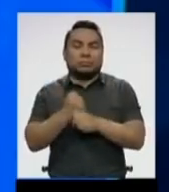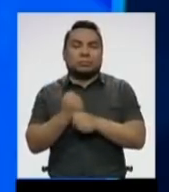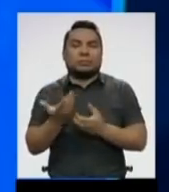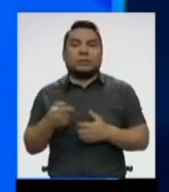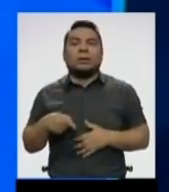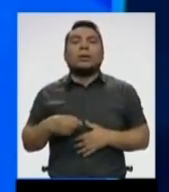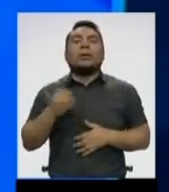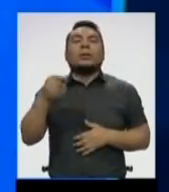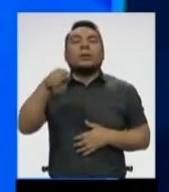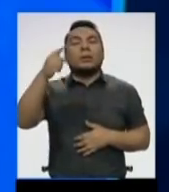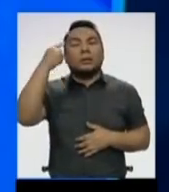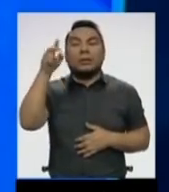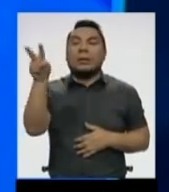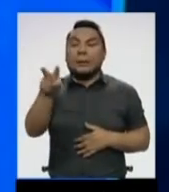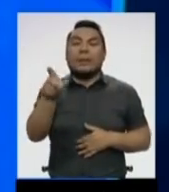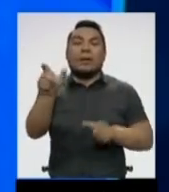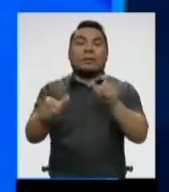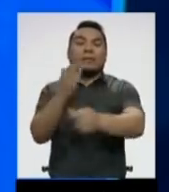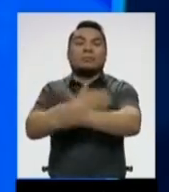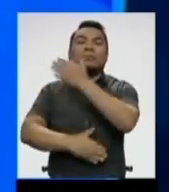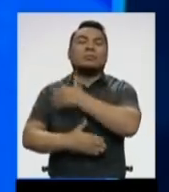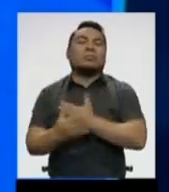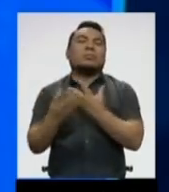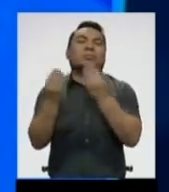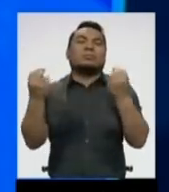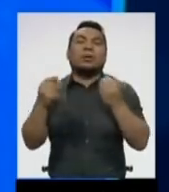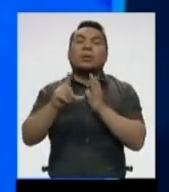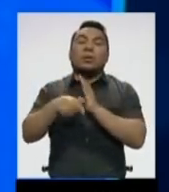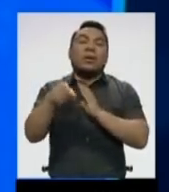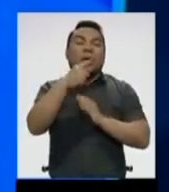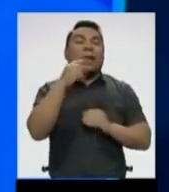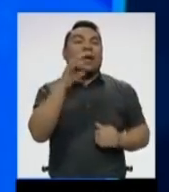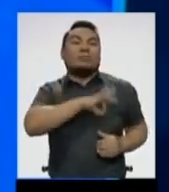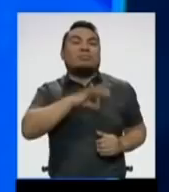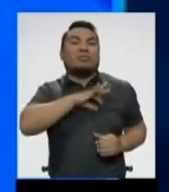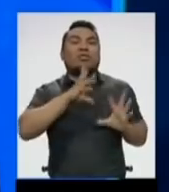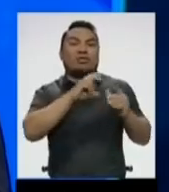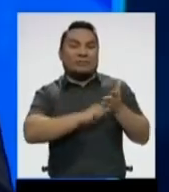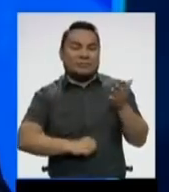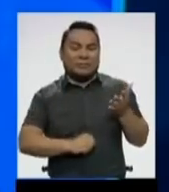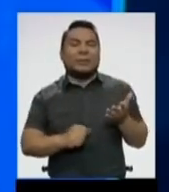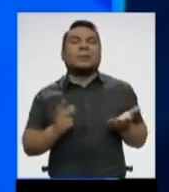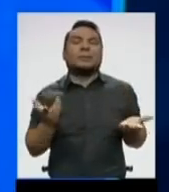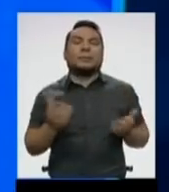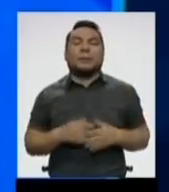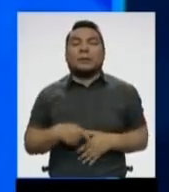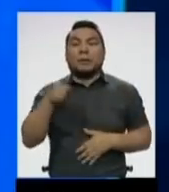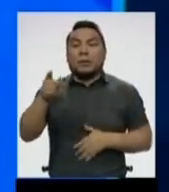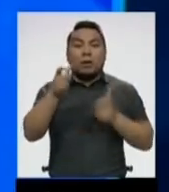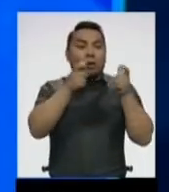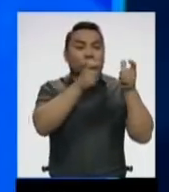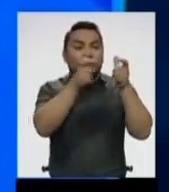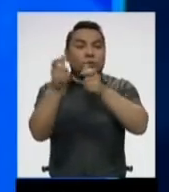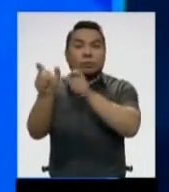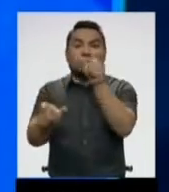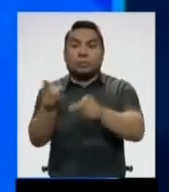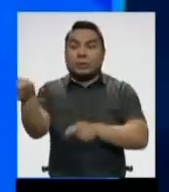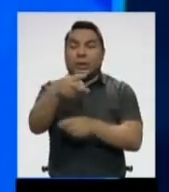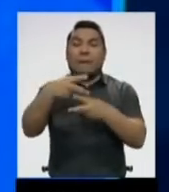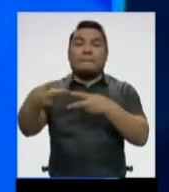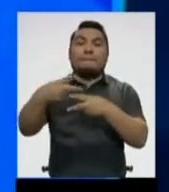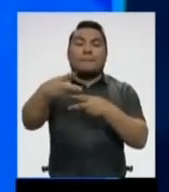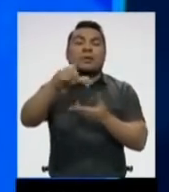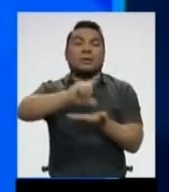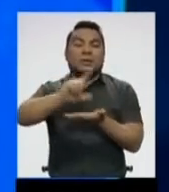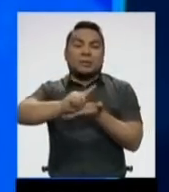generan también la discapacidad generan corrupción, que es, en el hecho siguiente, control ciudadano para que los vecinos de